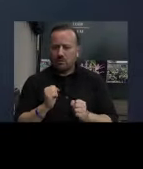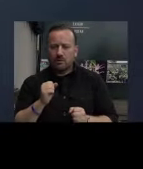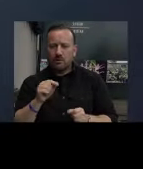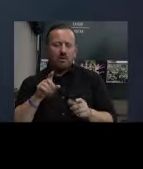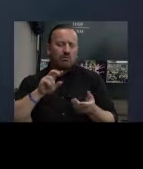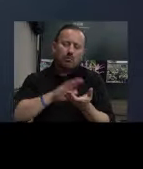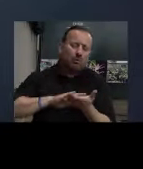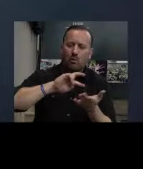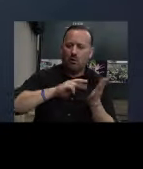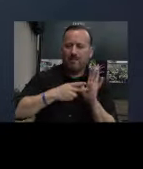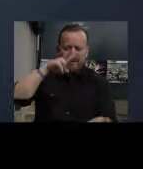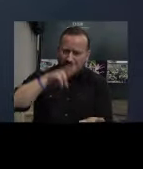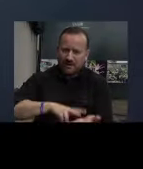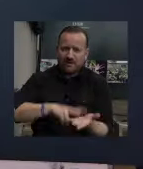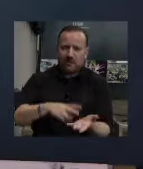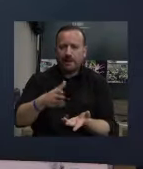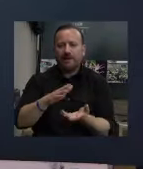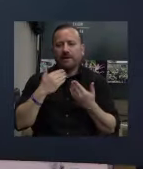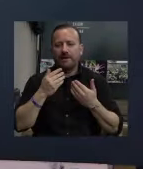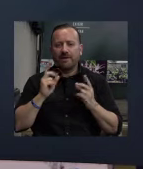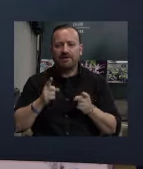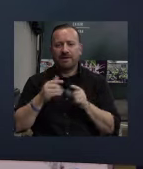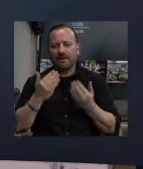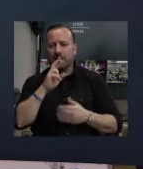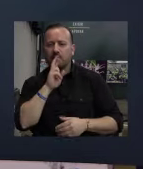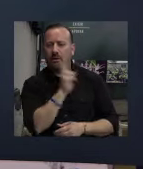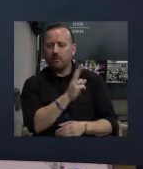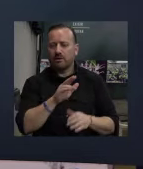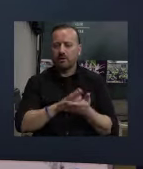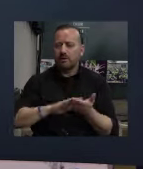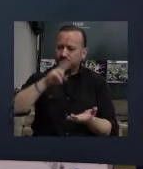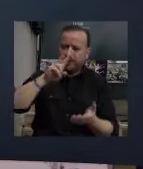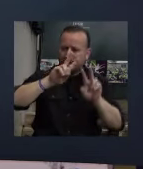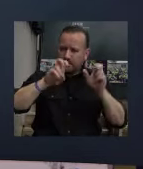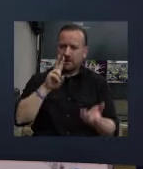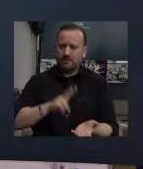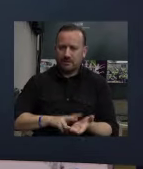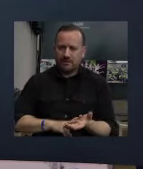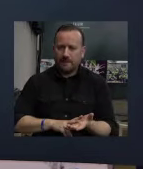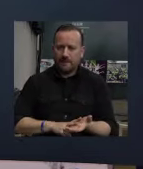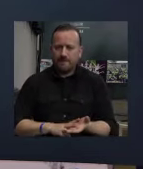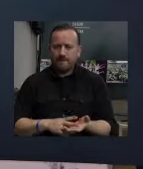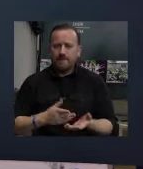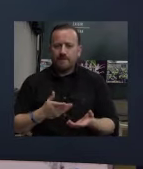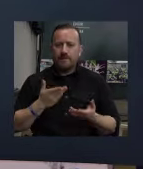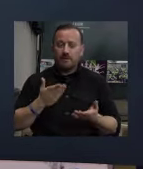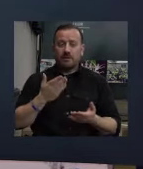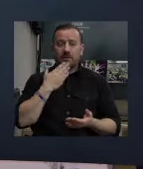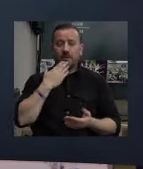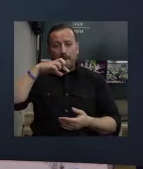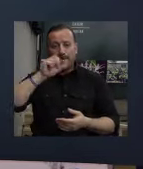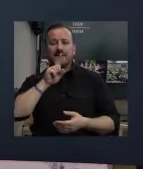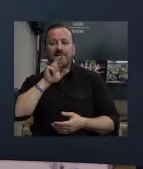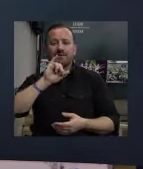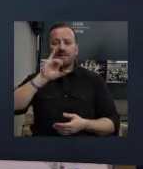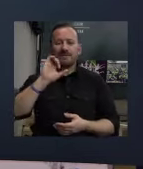problemáticas reales ya y que den respuesta a problemáticas reales y por cierto también ya ahí Supongo que Patricia y en el seminario